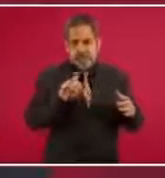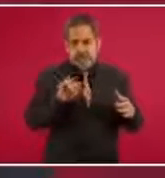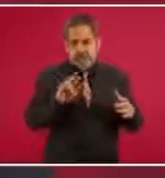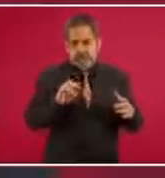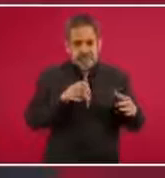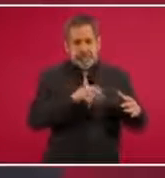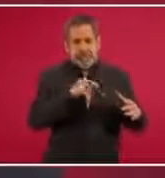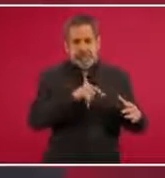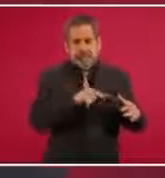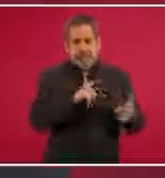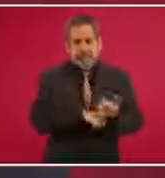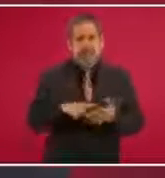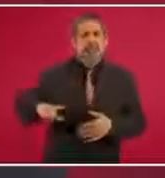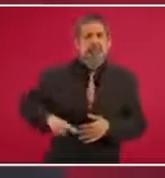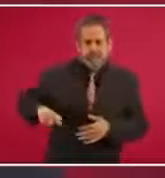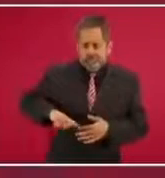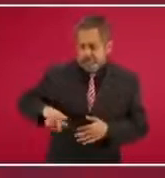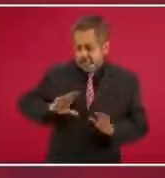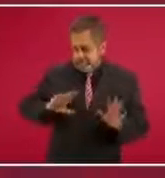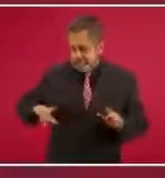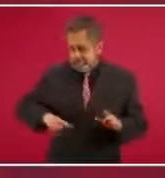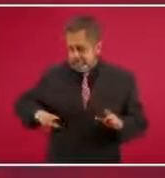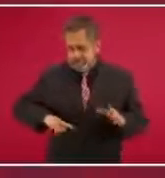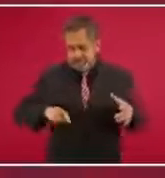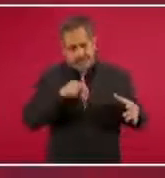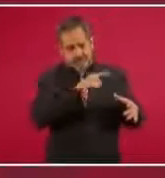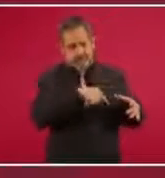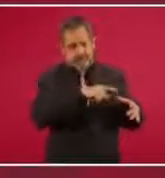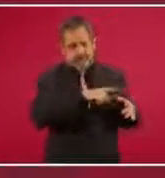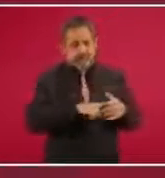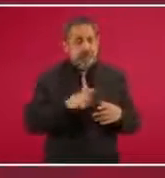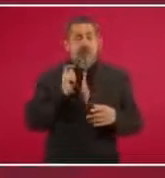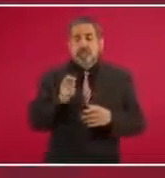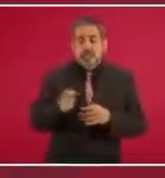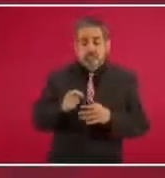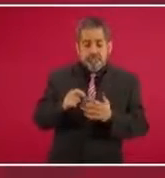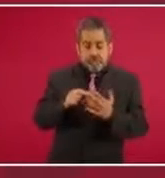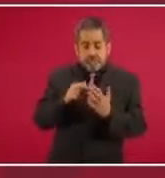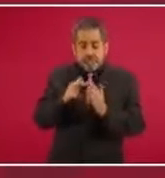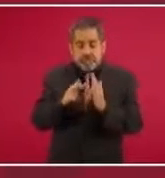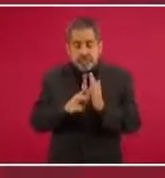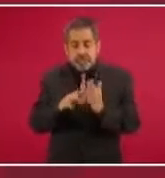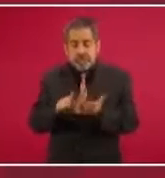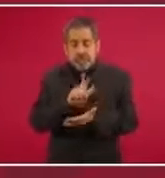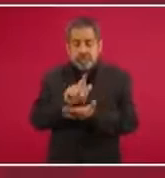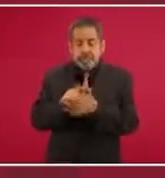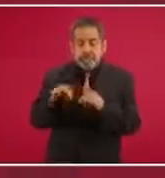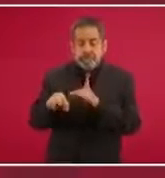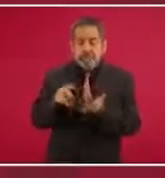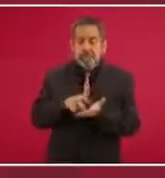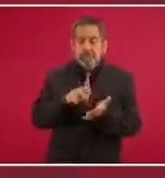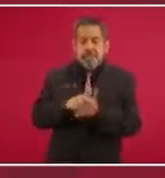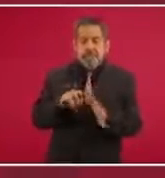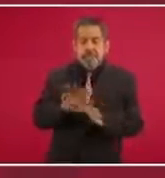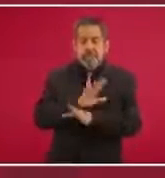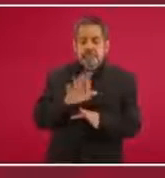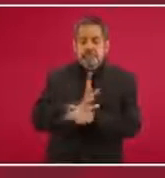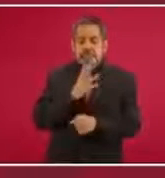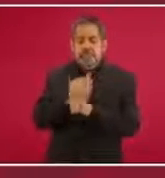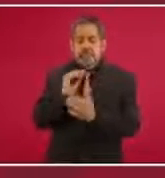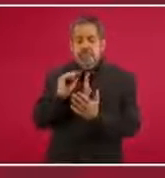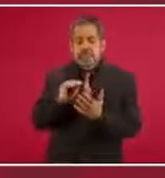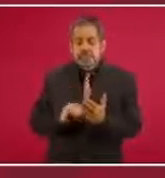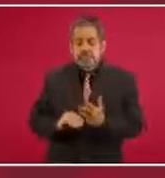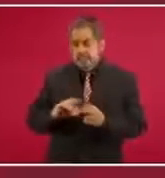el gobierno de entonces modificó la ley del trabajo se